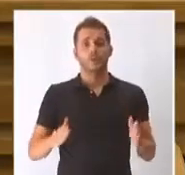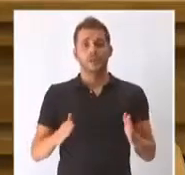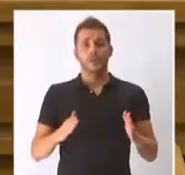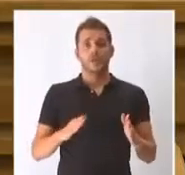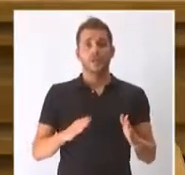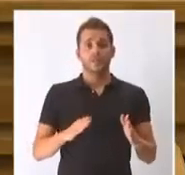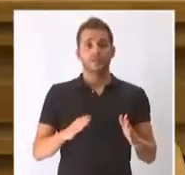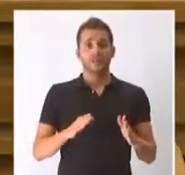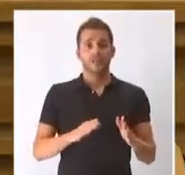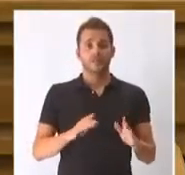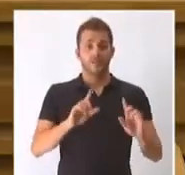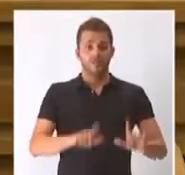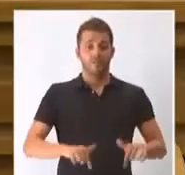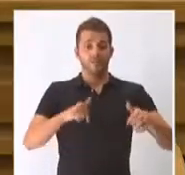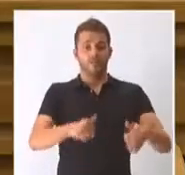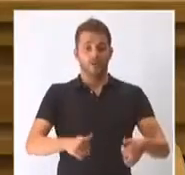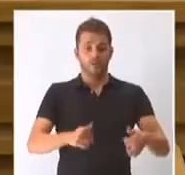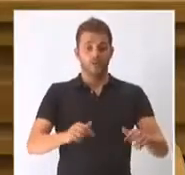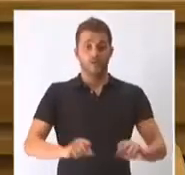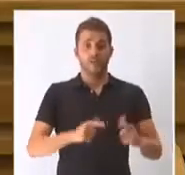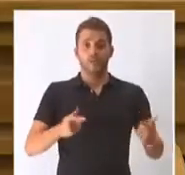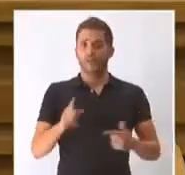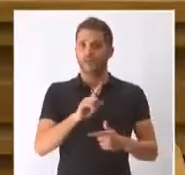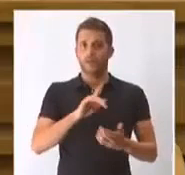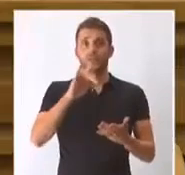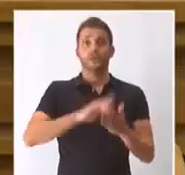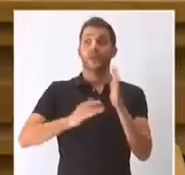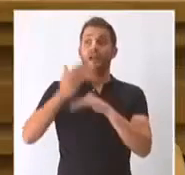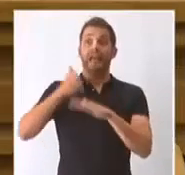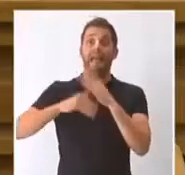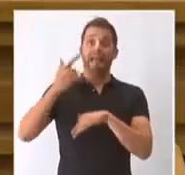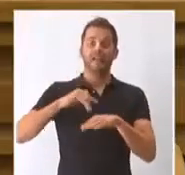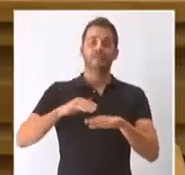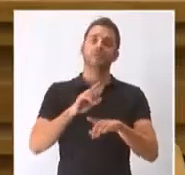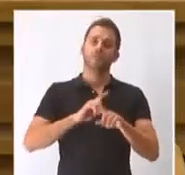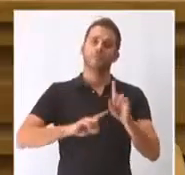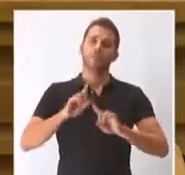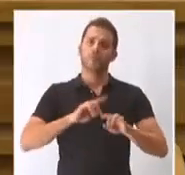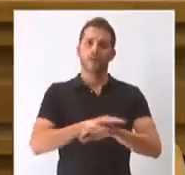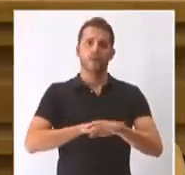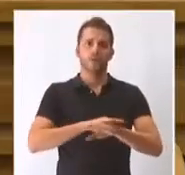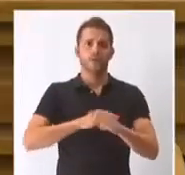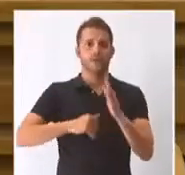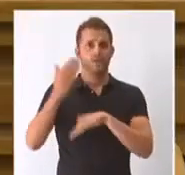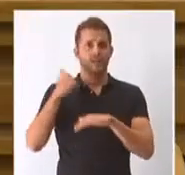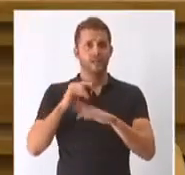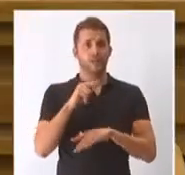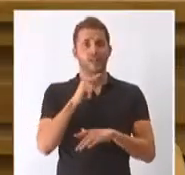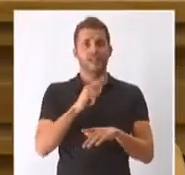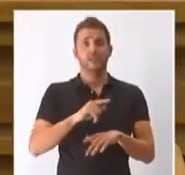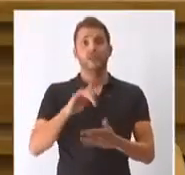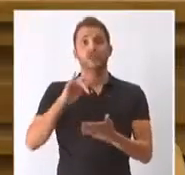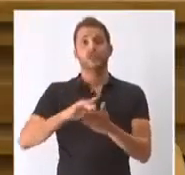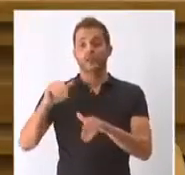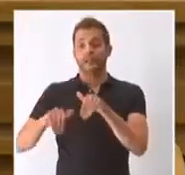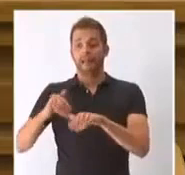sino un marrón enorme que nos encontramos del gobierno anterior esto sí que el mayor yo que le dijo a todos unos meses antes